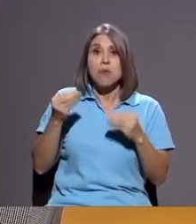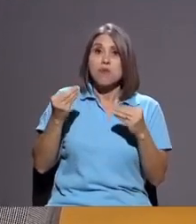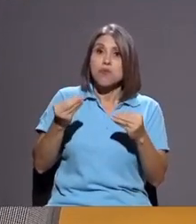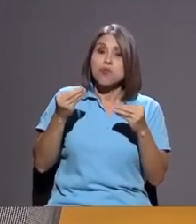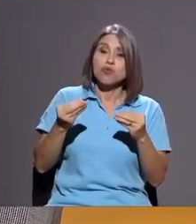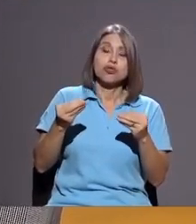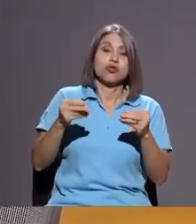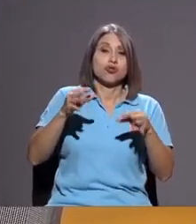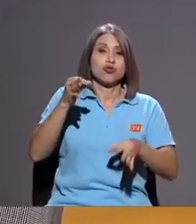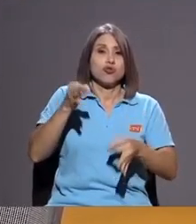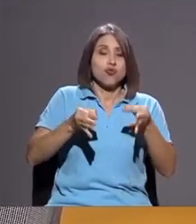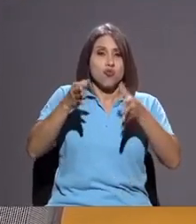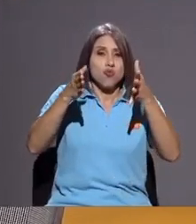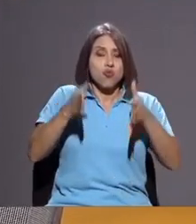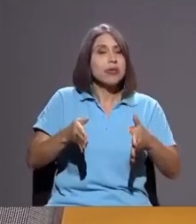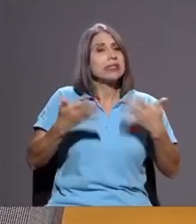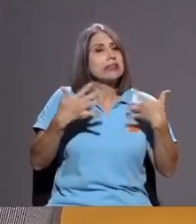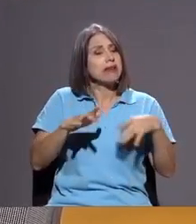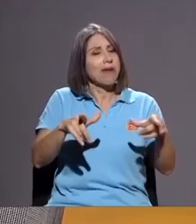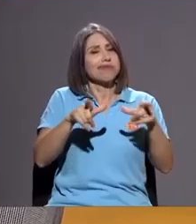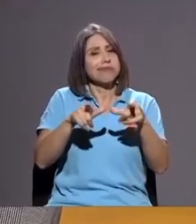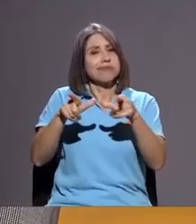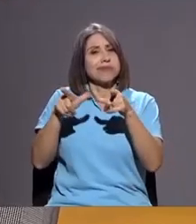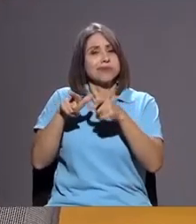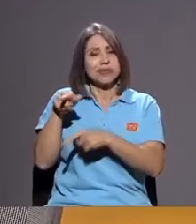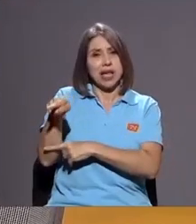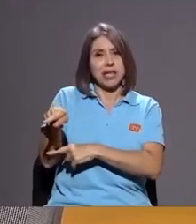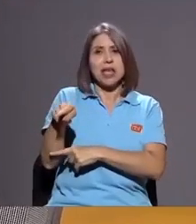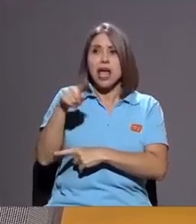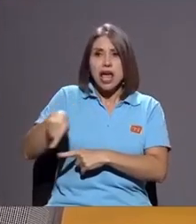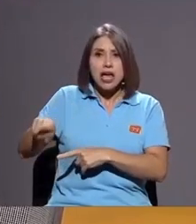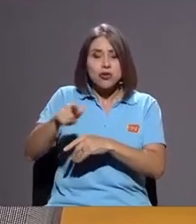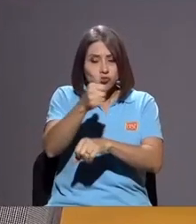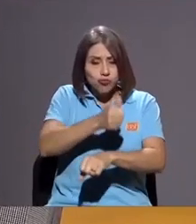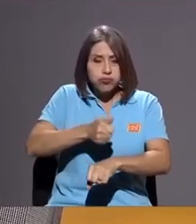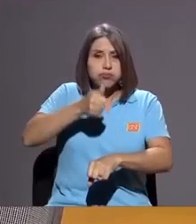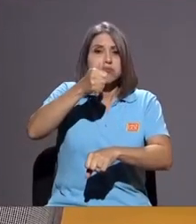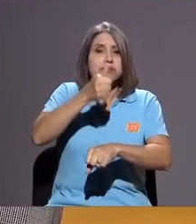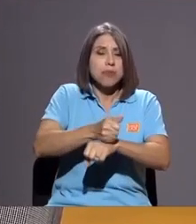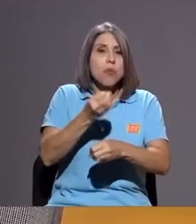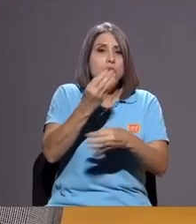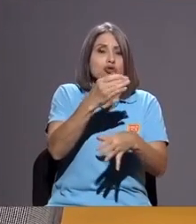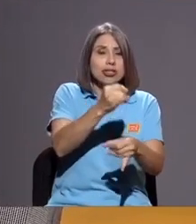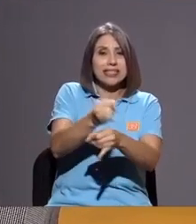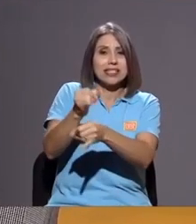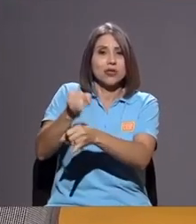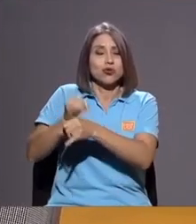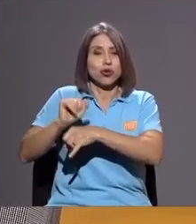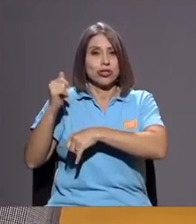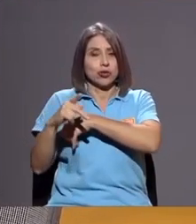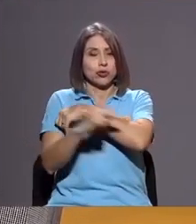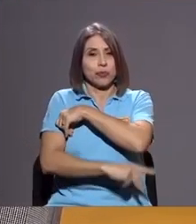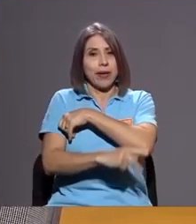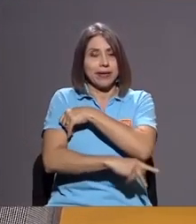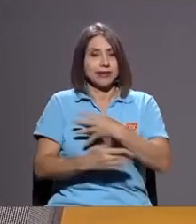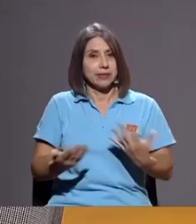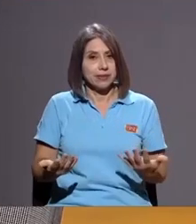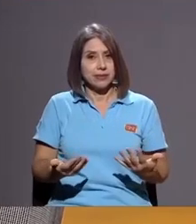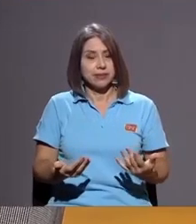juristas, han sido creadores de muchas de las instituciones que prevalecen en otros países y